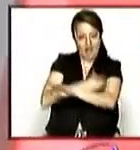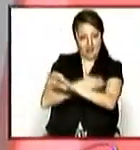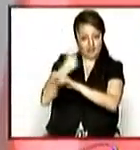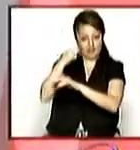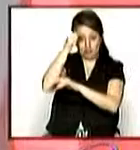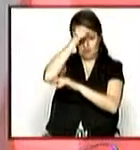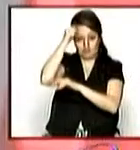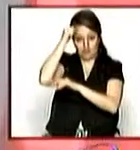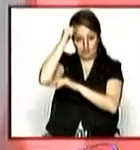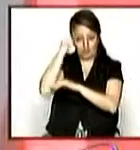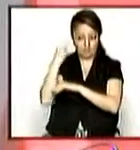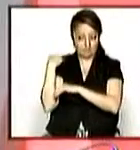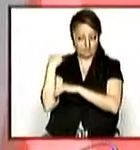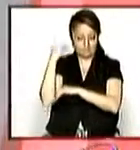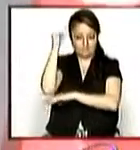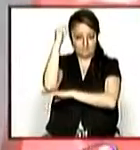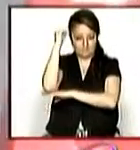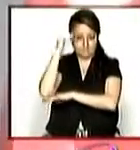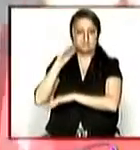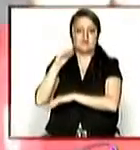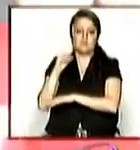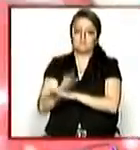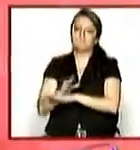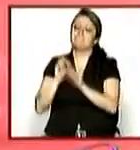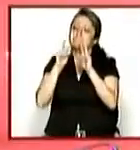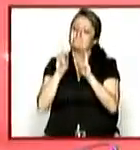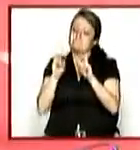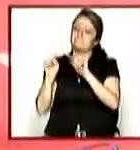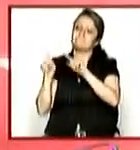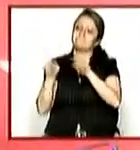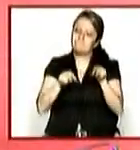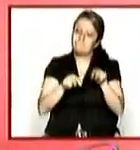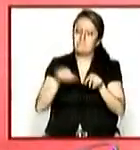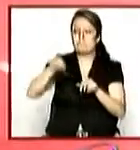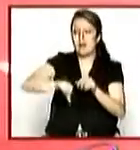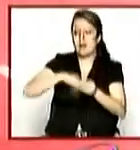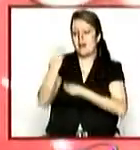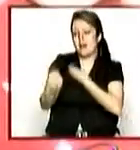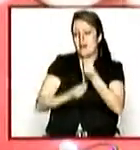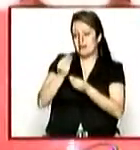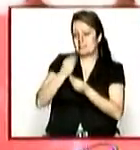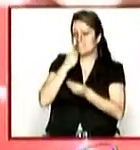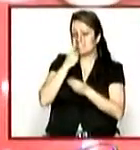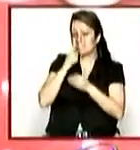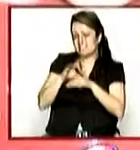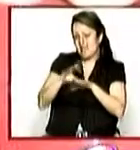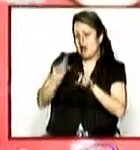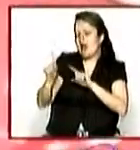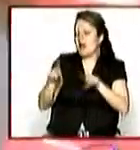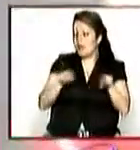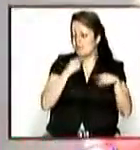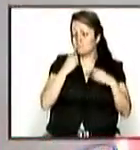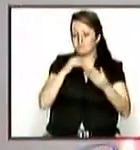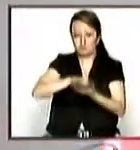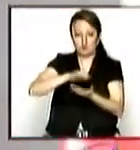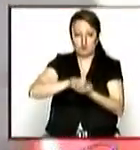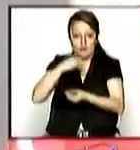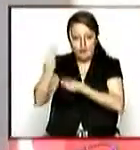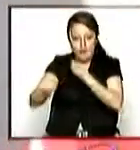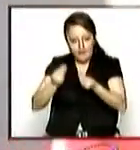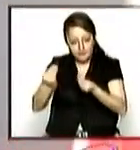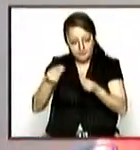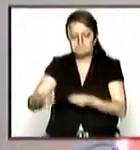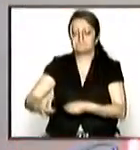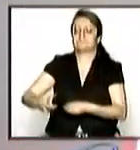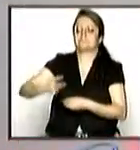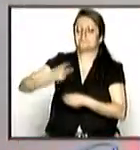de Homotoxicología, el problema que hay con las endodoncias mal hechas, pues sencillamente hacemos un puente fijo, ¿sí?